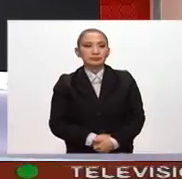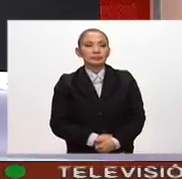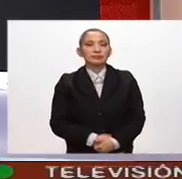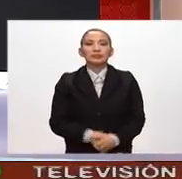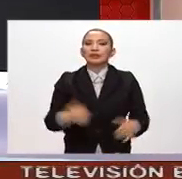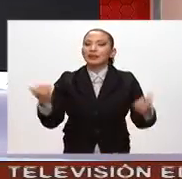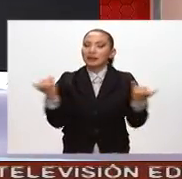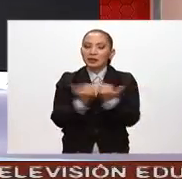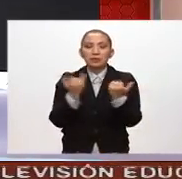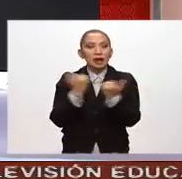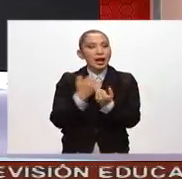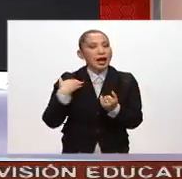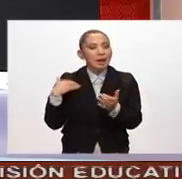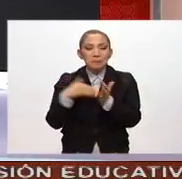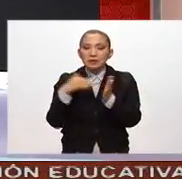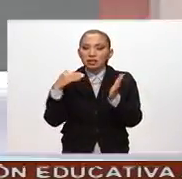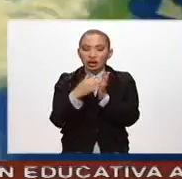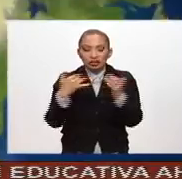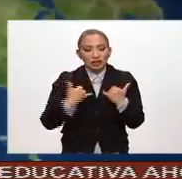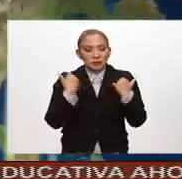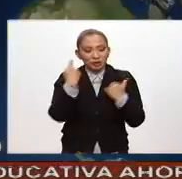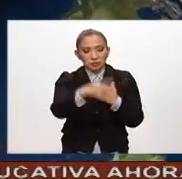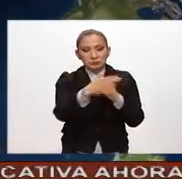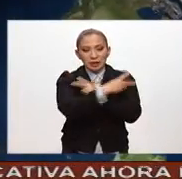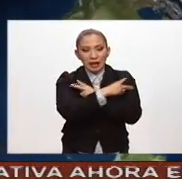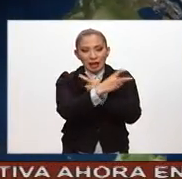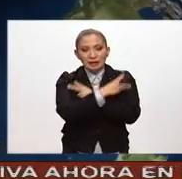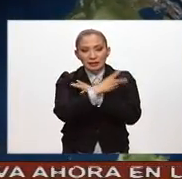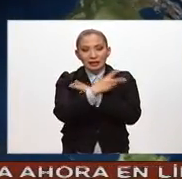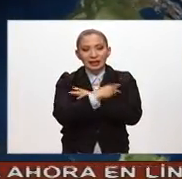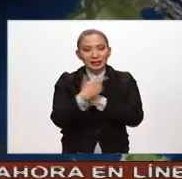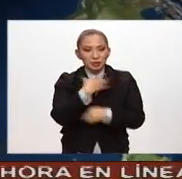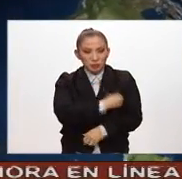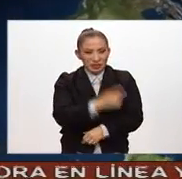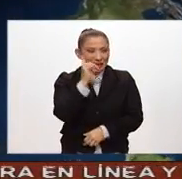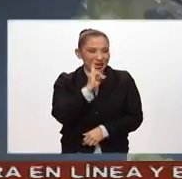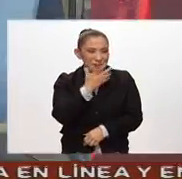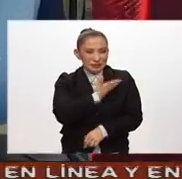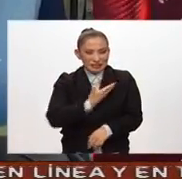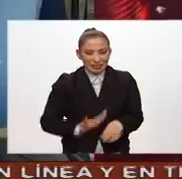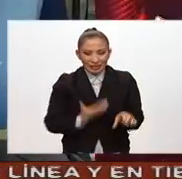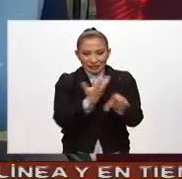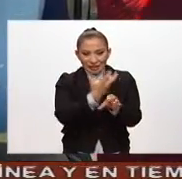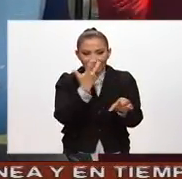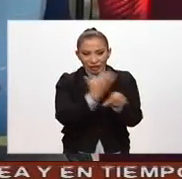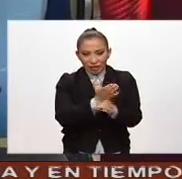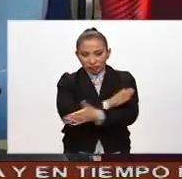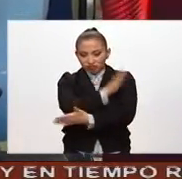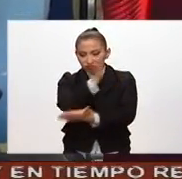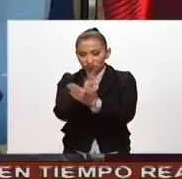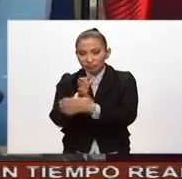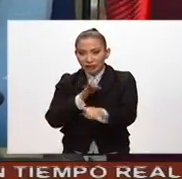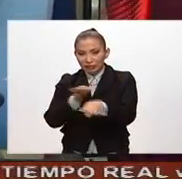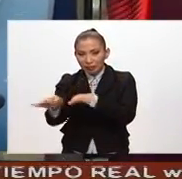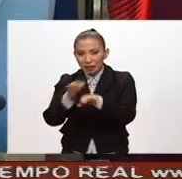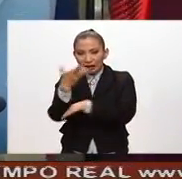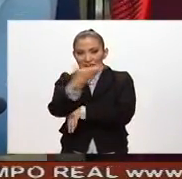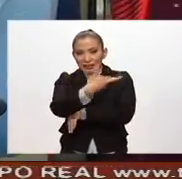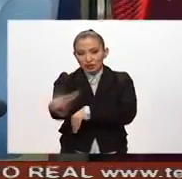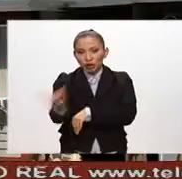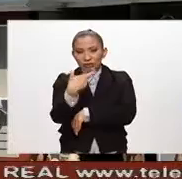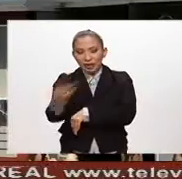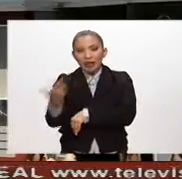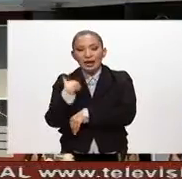Al igual que hacen millones de adolescentes durante sus vacaciones, Sasha Obama, hija del presidente Obama, entró a trabajar en un restaurante